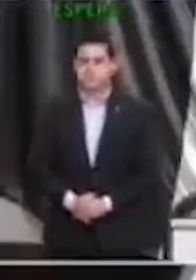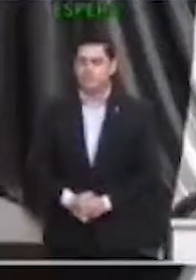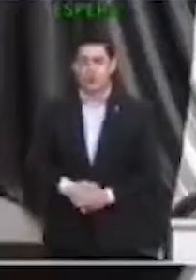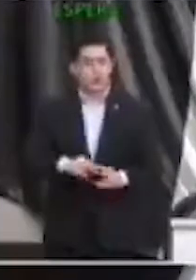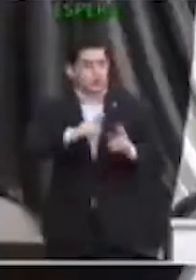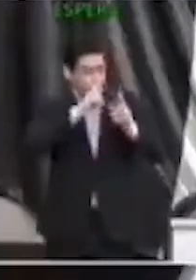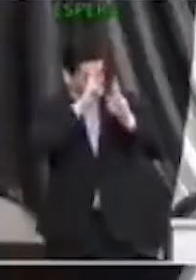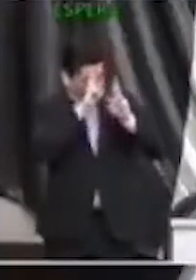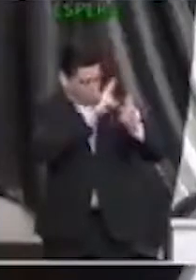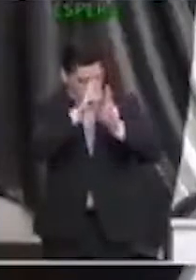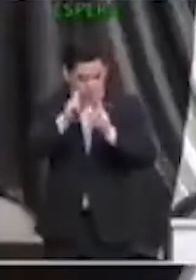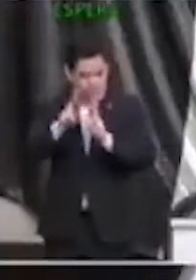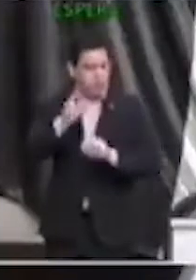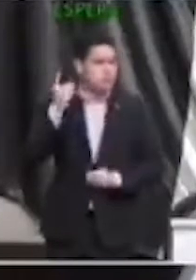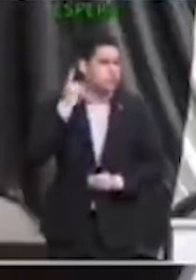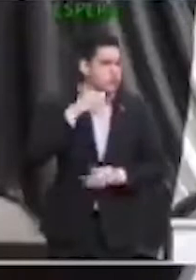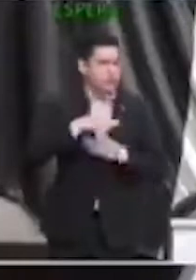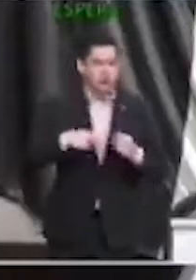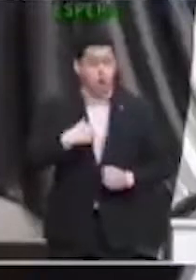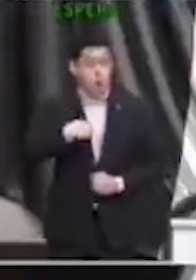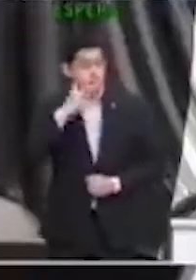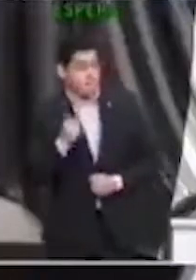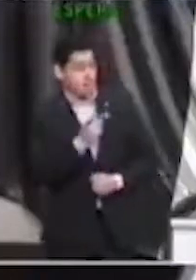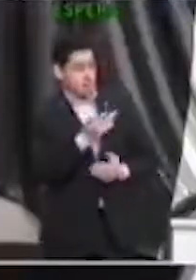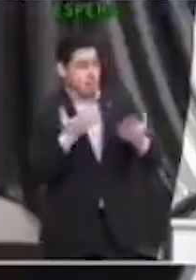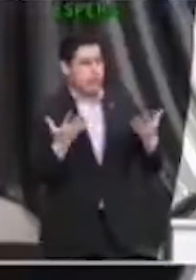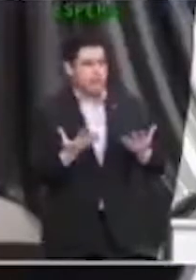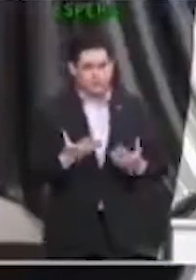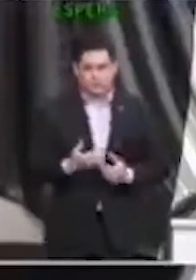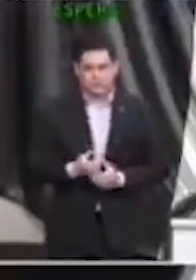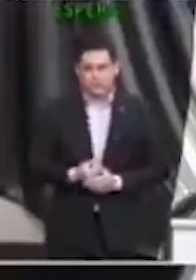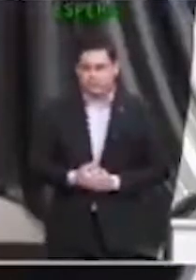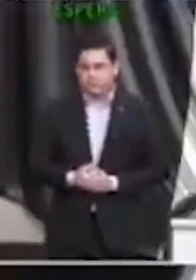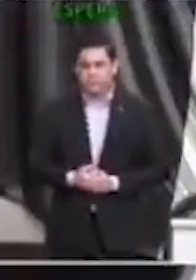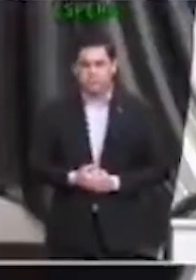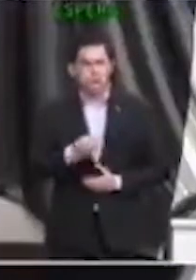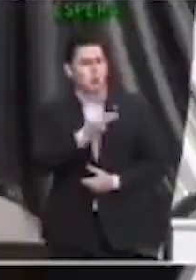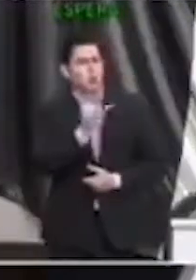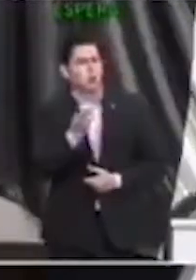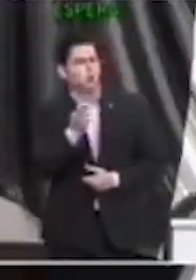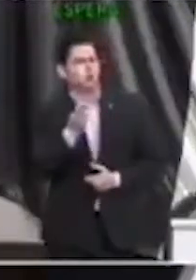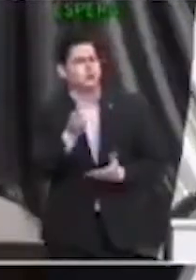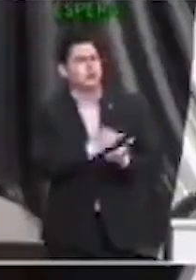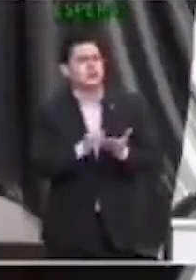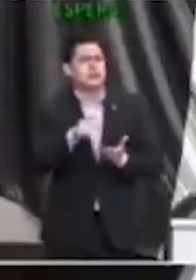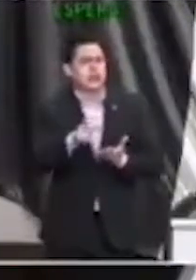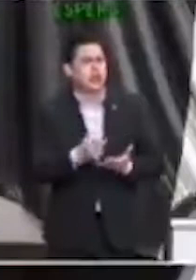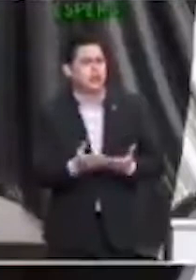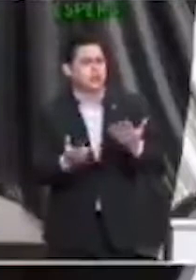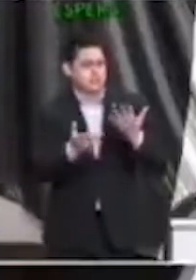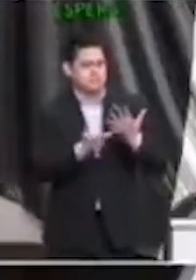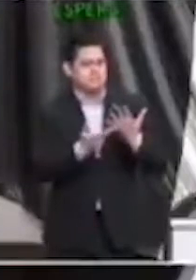Con todo respeto, diputados, les tengo que hacer una pregunta seria. Cuando ustedes decidieron